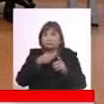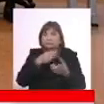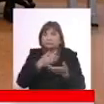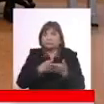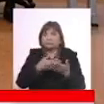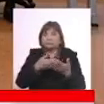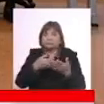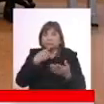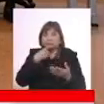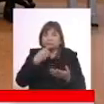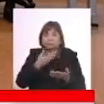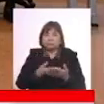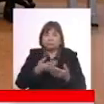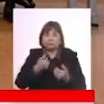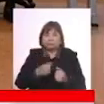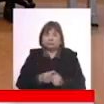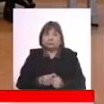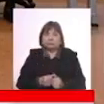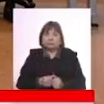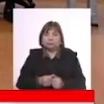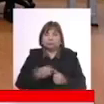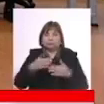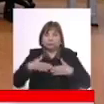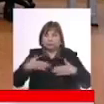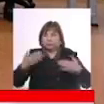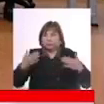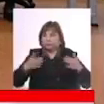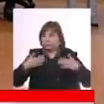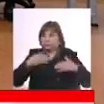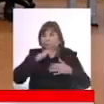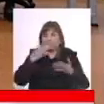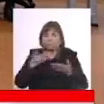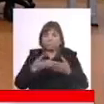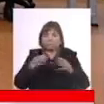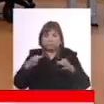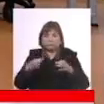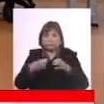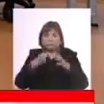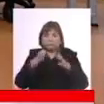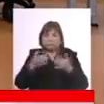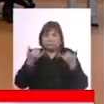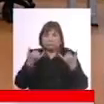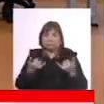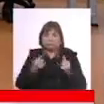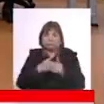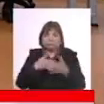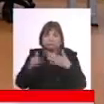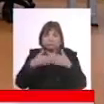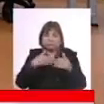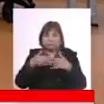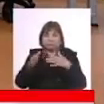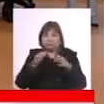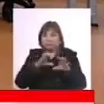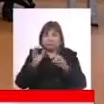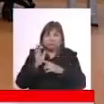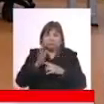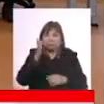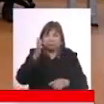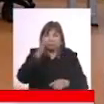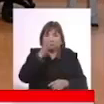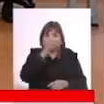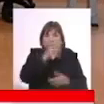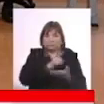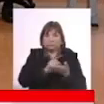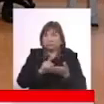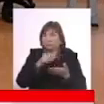Y en ese sentido, como dije hace un momento, felicito a todos los congresistas que hoy día, a pesar de que estamos en semana de